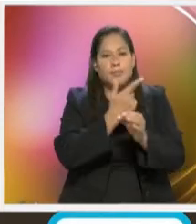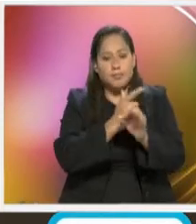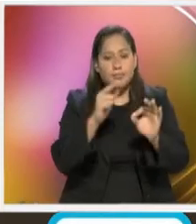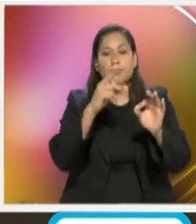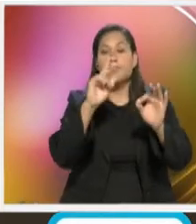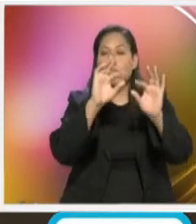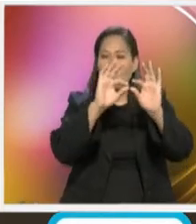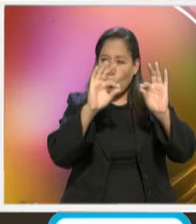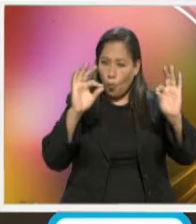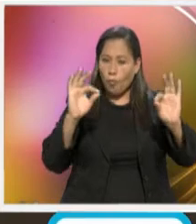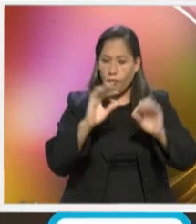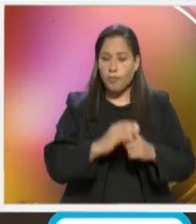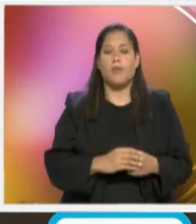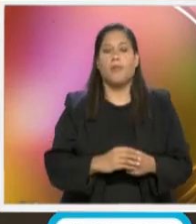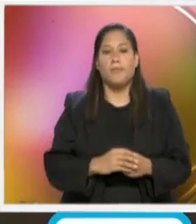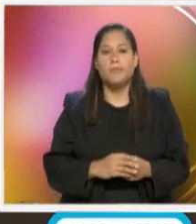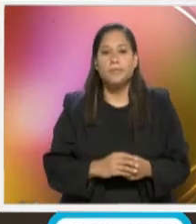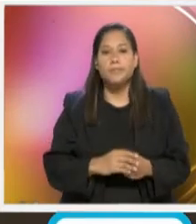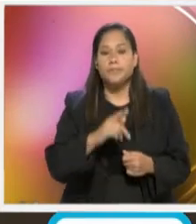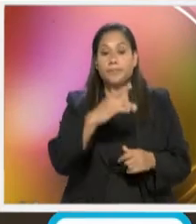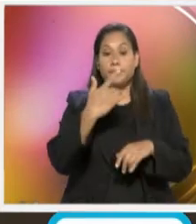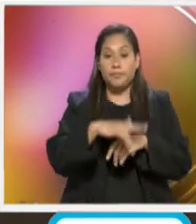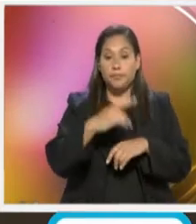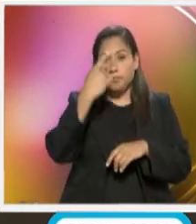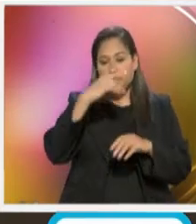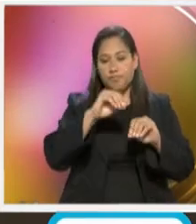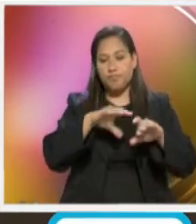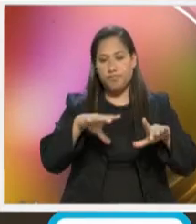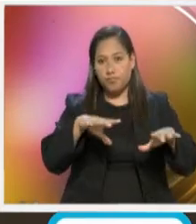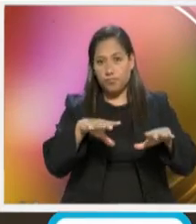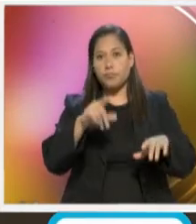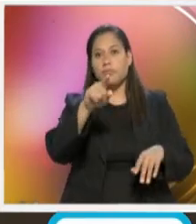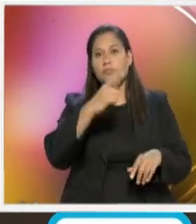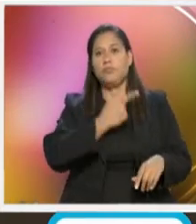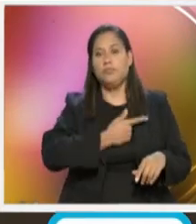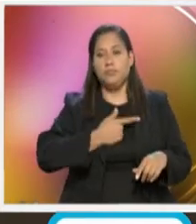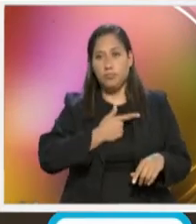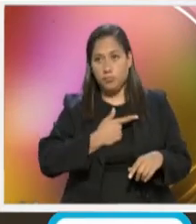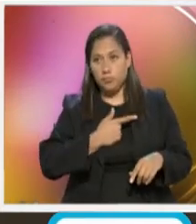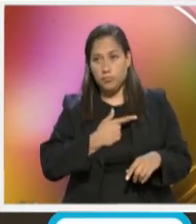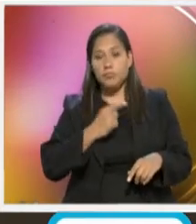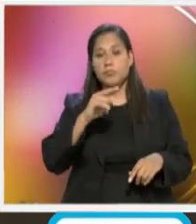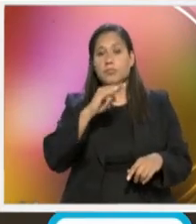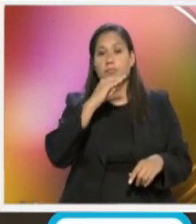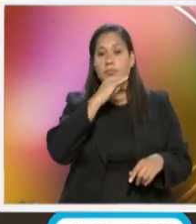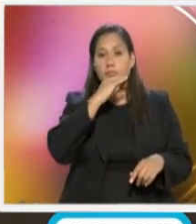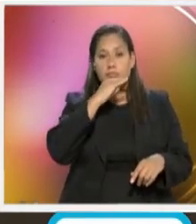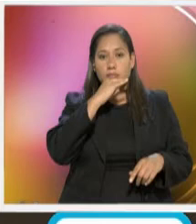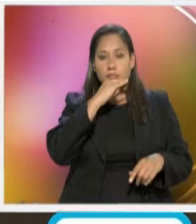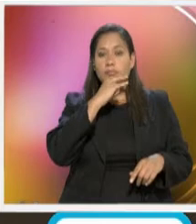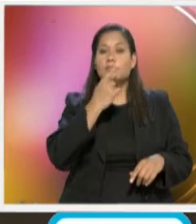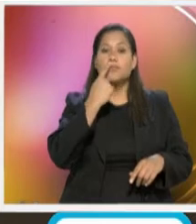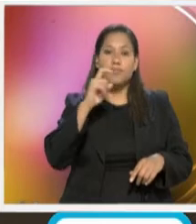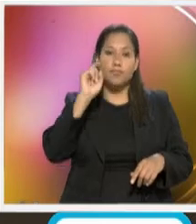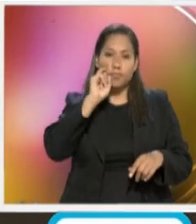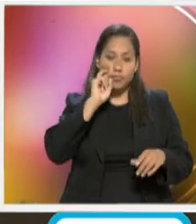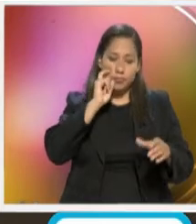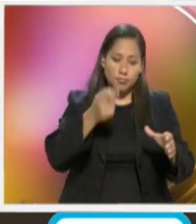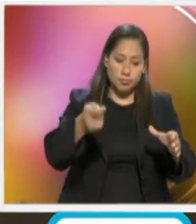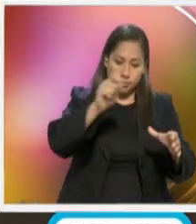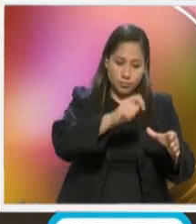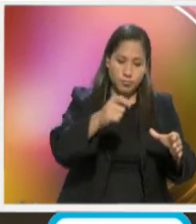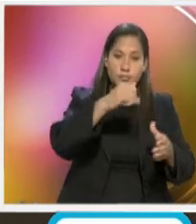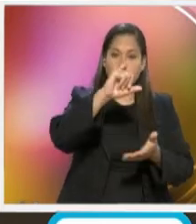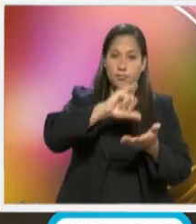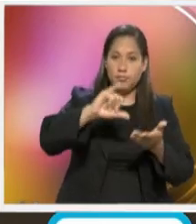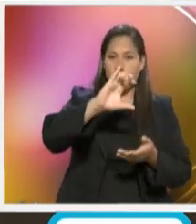muy delgadito. También 12 rebanadas de queso para fundir, el de su preferencia, salsa de tomate, chef, y aceite de oliva.